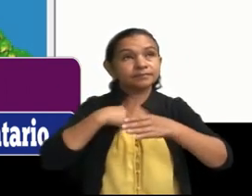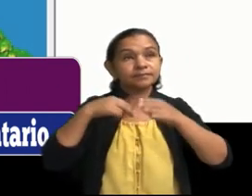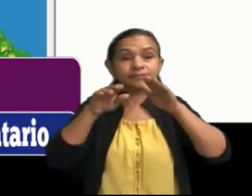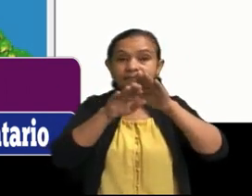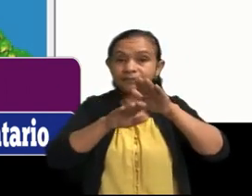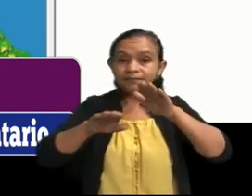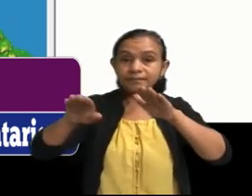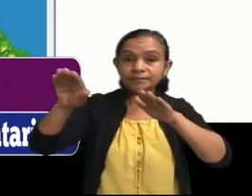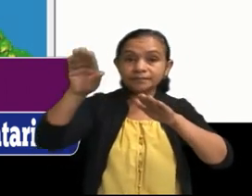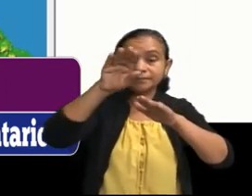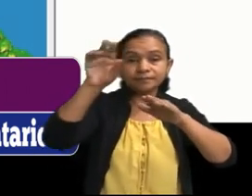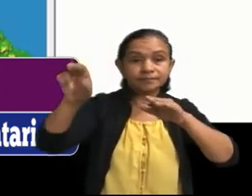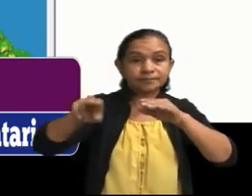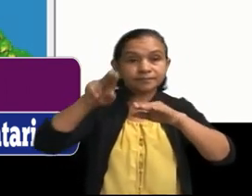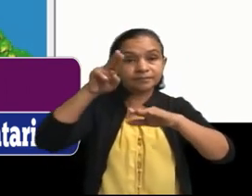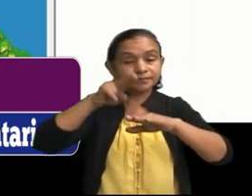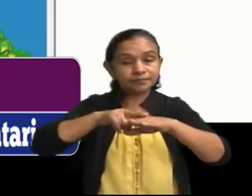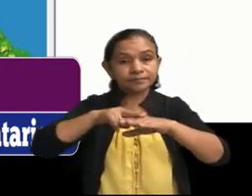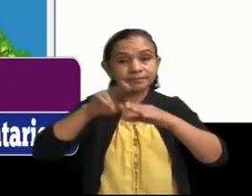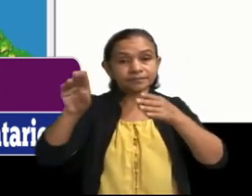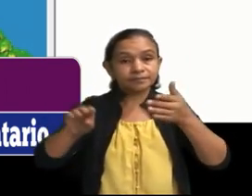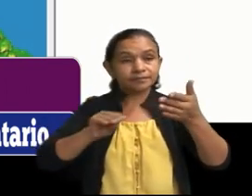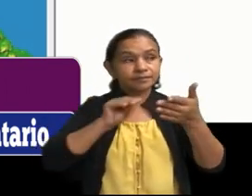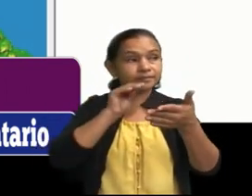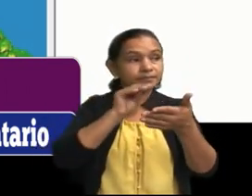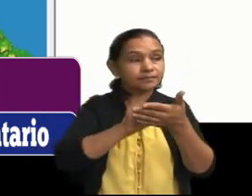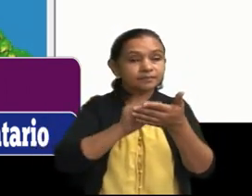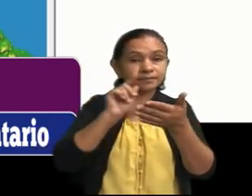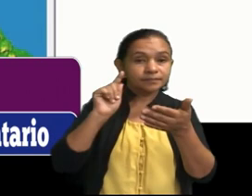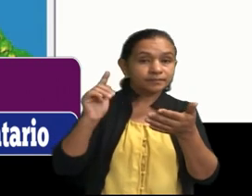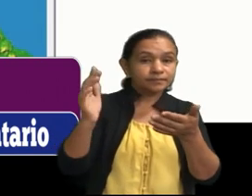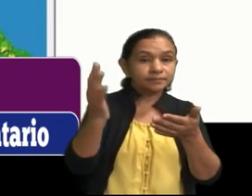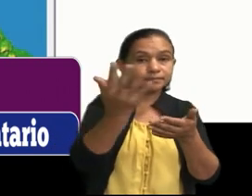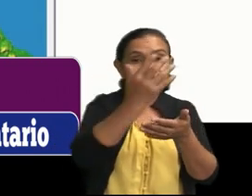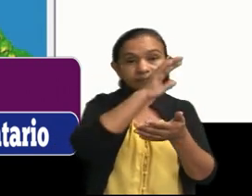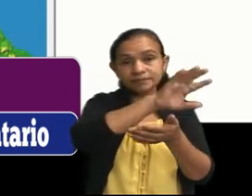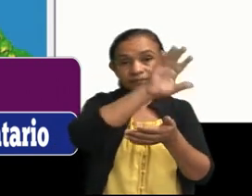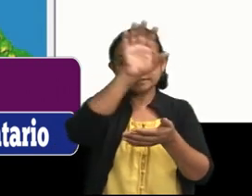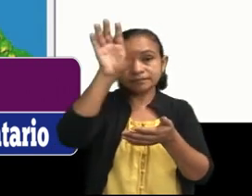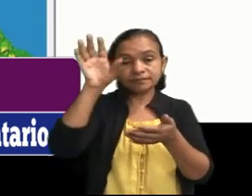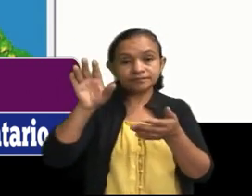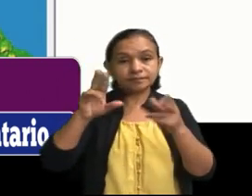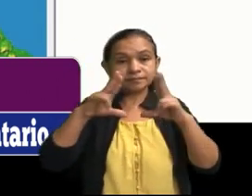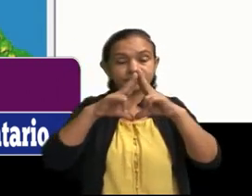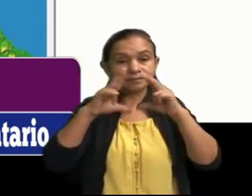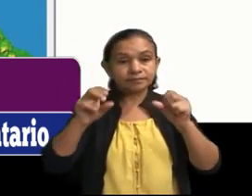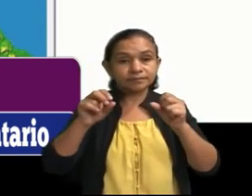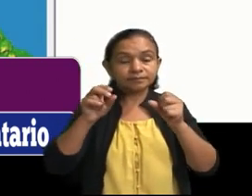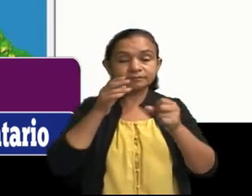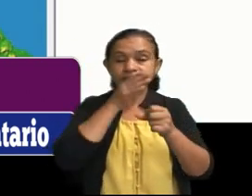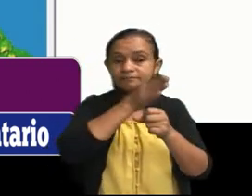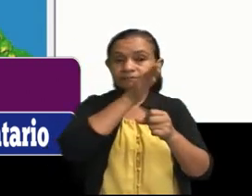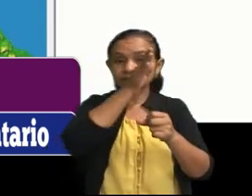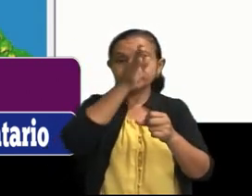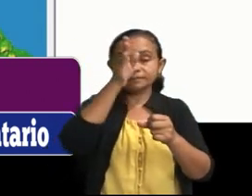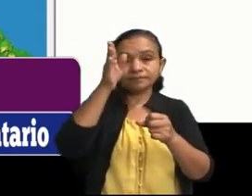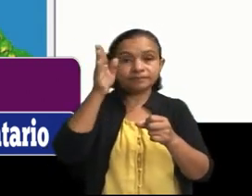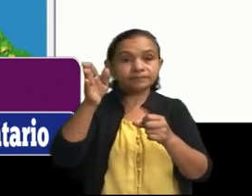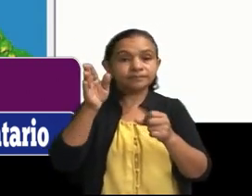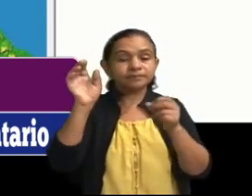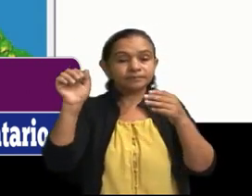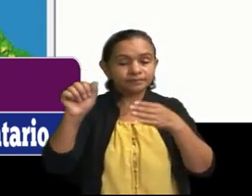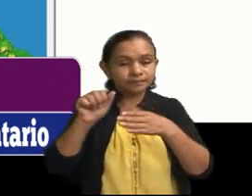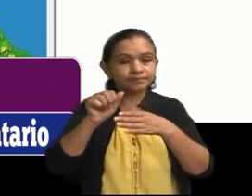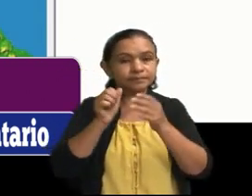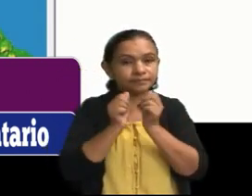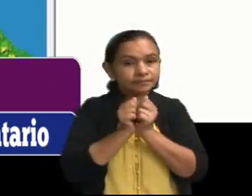a la instancia nacional. Vamos a incorporar en todos los departamentos del país a los técnicos de gestión de riesgo para que